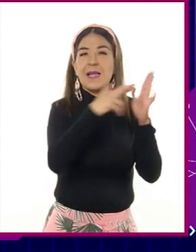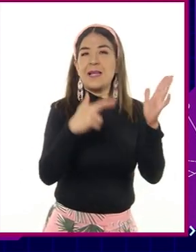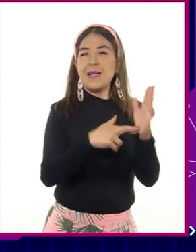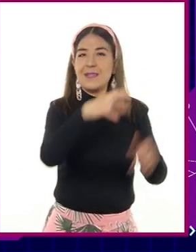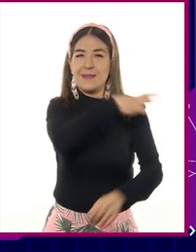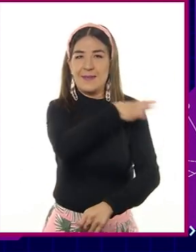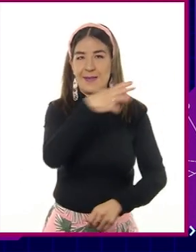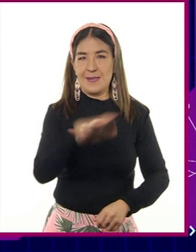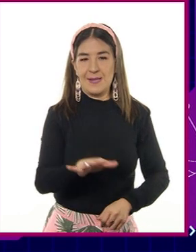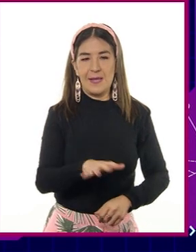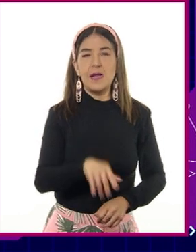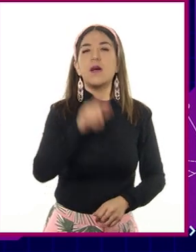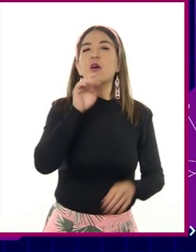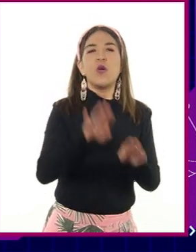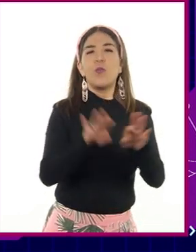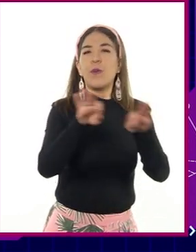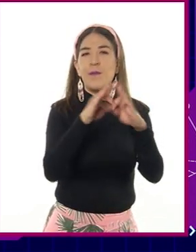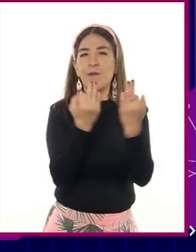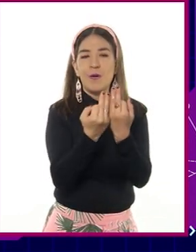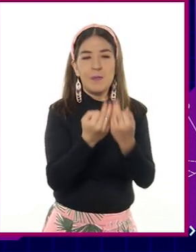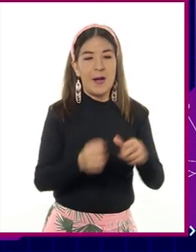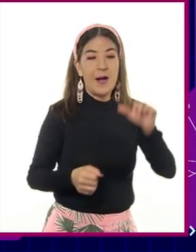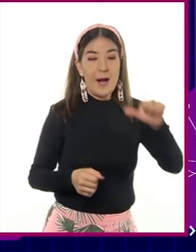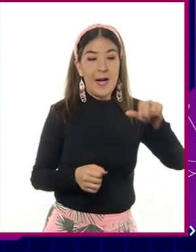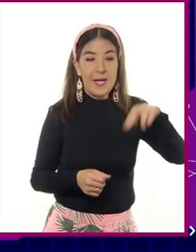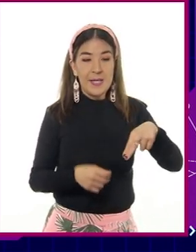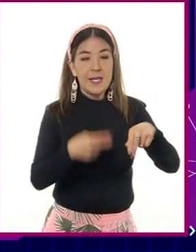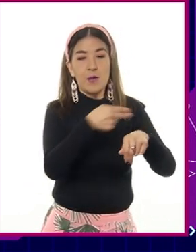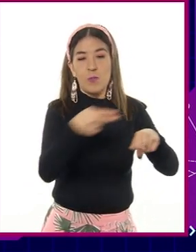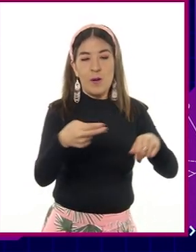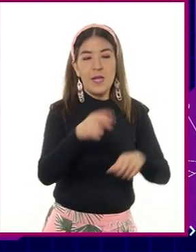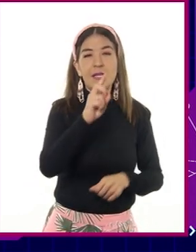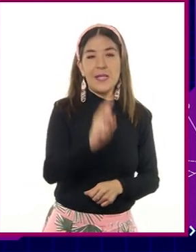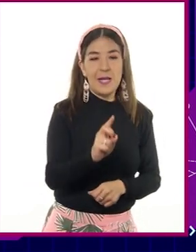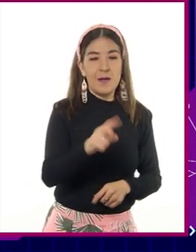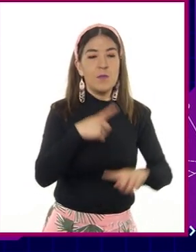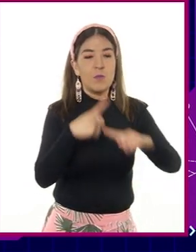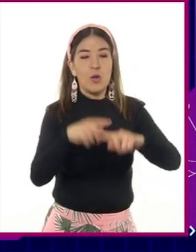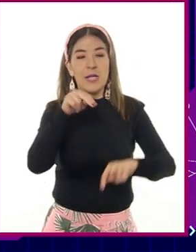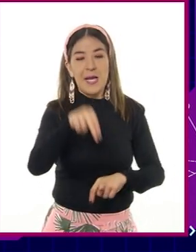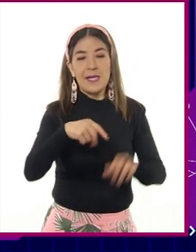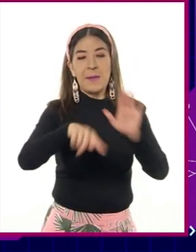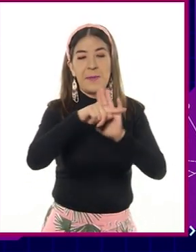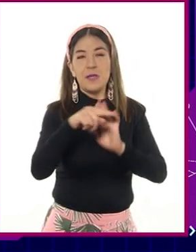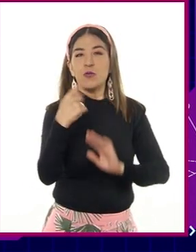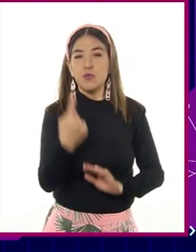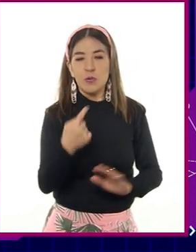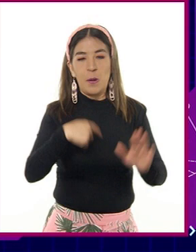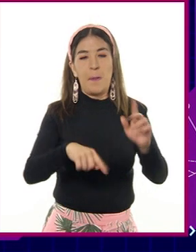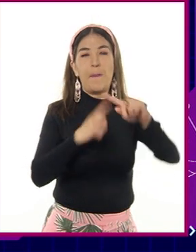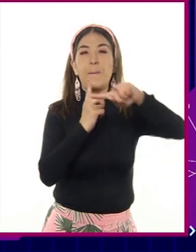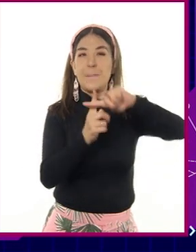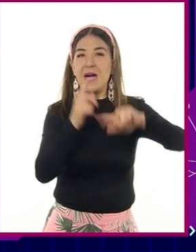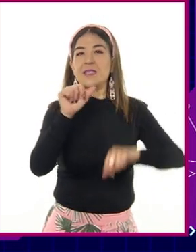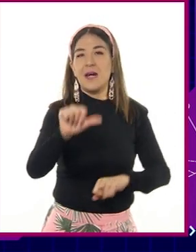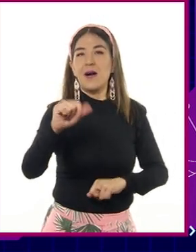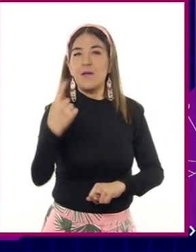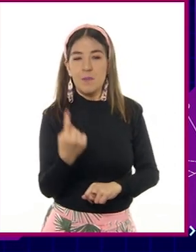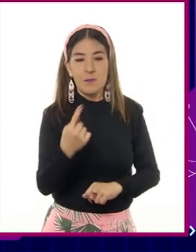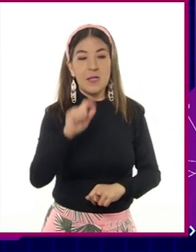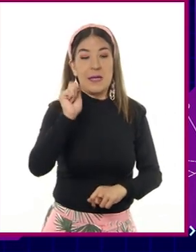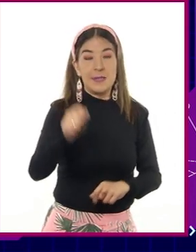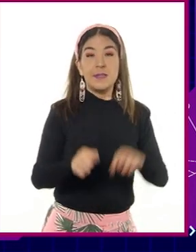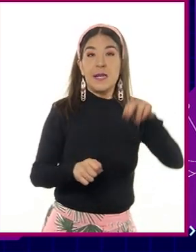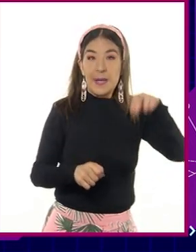general y es de la forma AN igual a D por n-1 más A1, donde